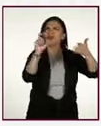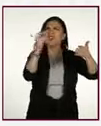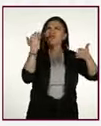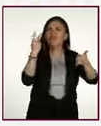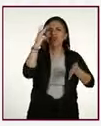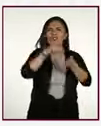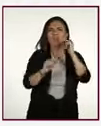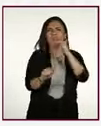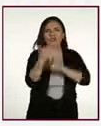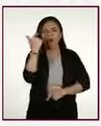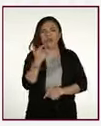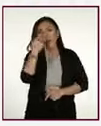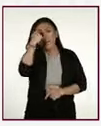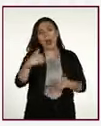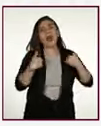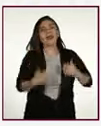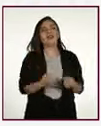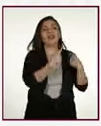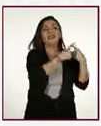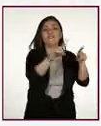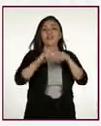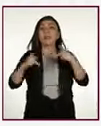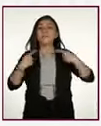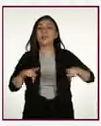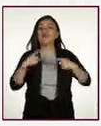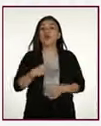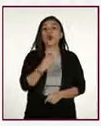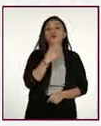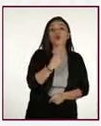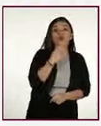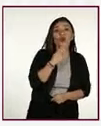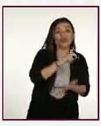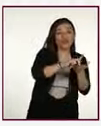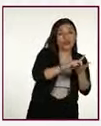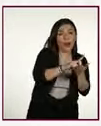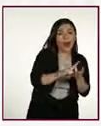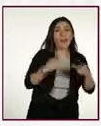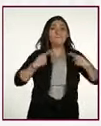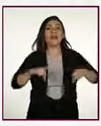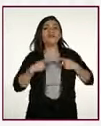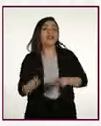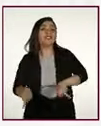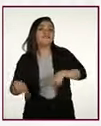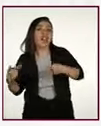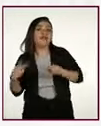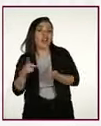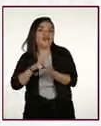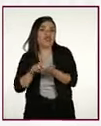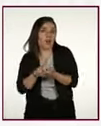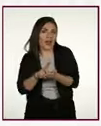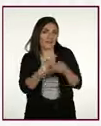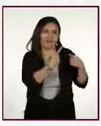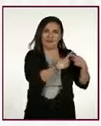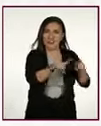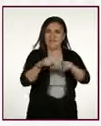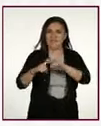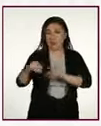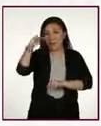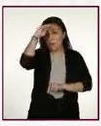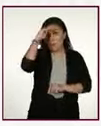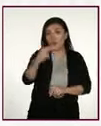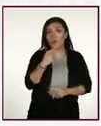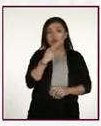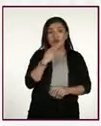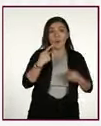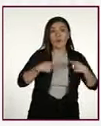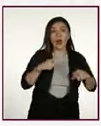2012 para poder diferenciar entre usuarios y vendedores. ¿Por qué? Porque el consumo no necesariamente es